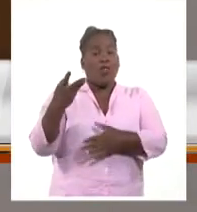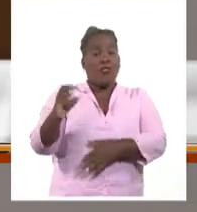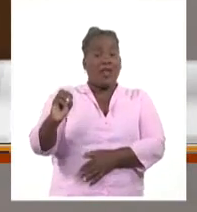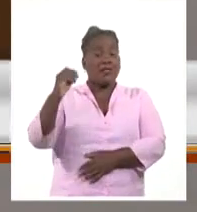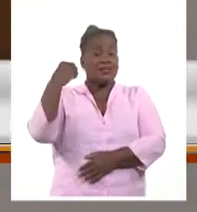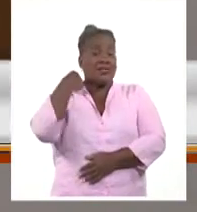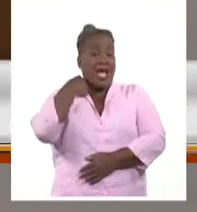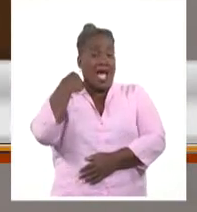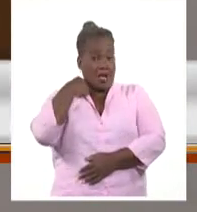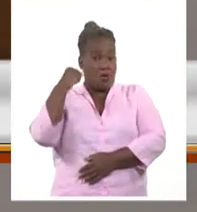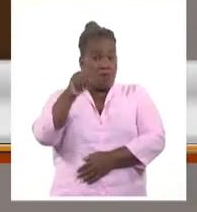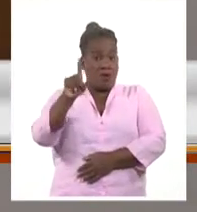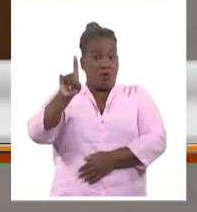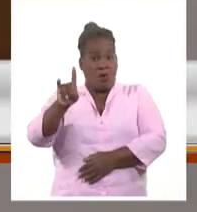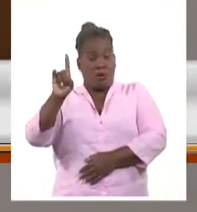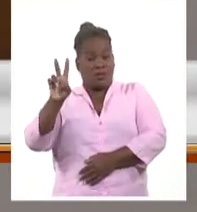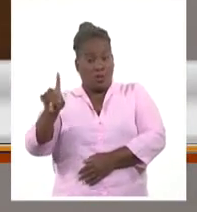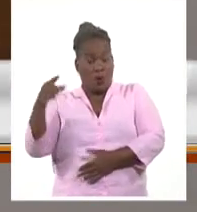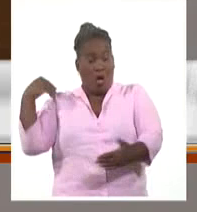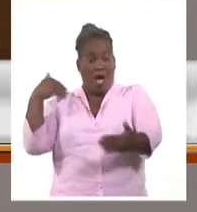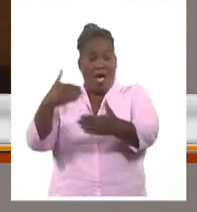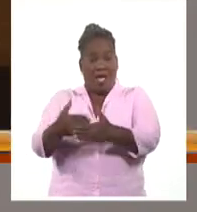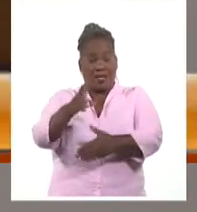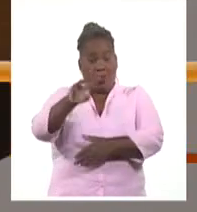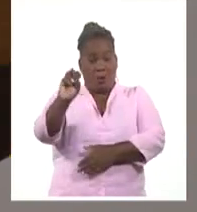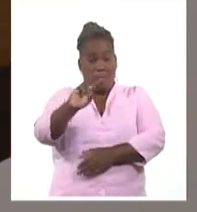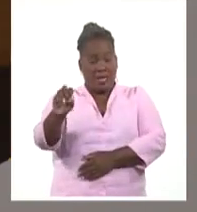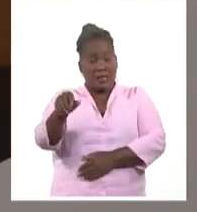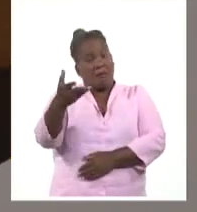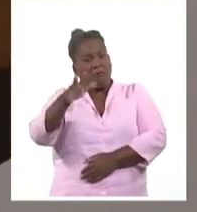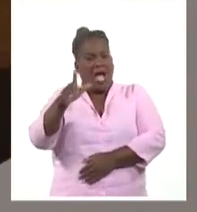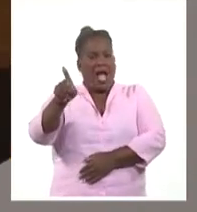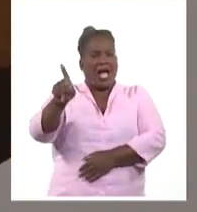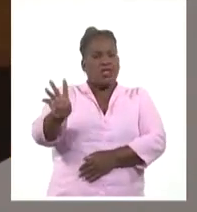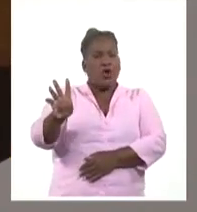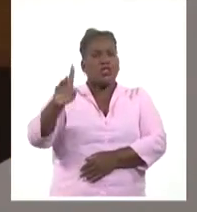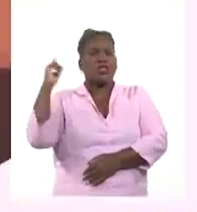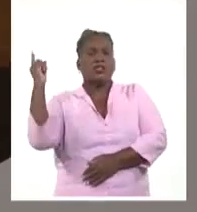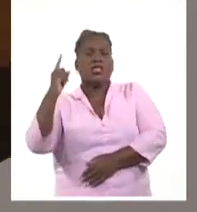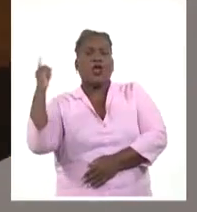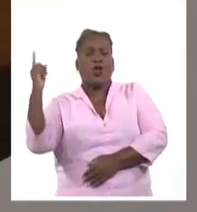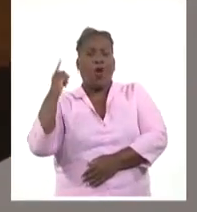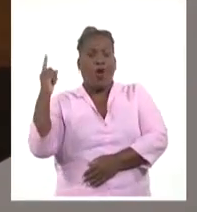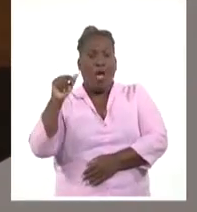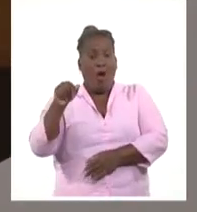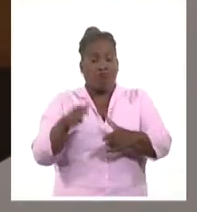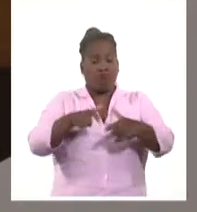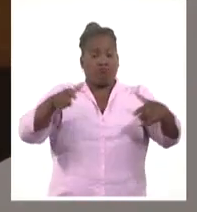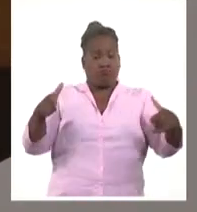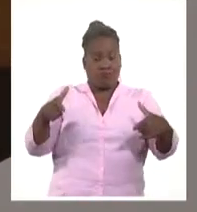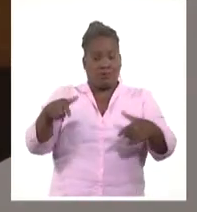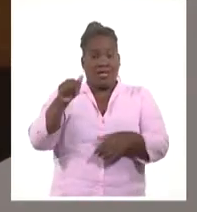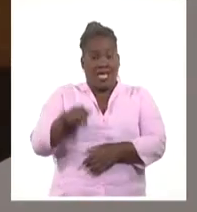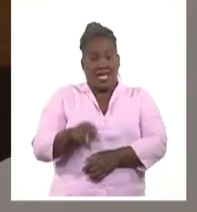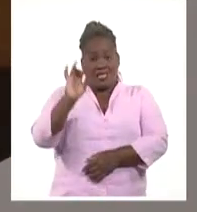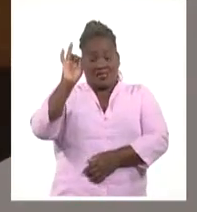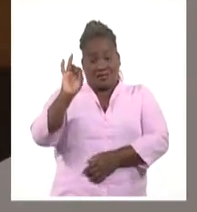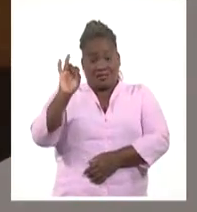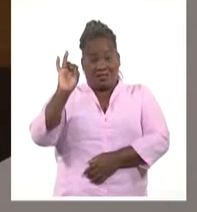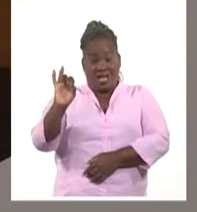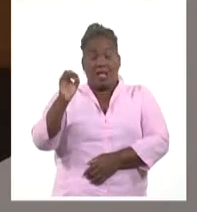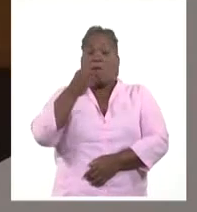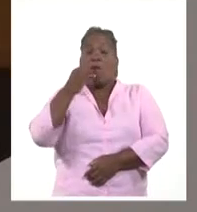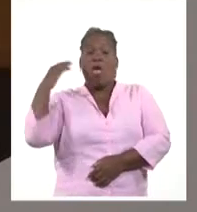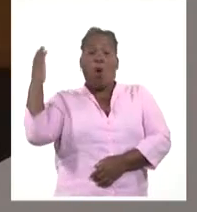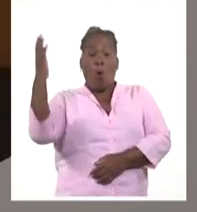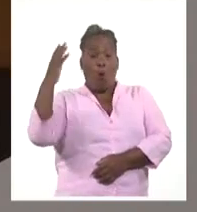del 91 hasta el 2020, es de aproximadamente 14 ciclones tropicales y de ellos 7 pudieran ser huracanes